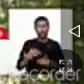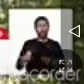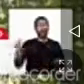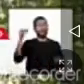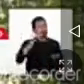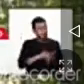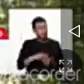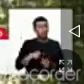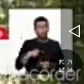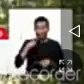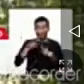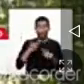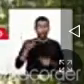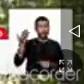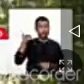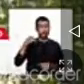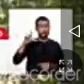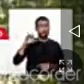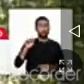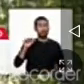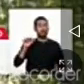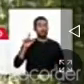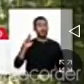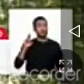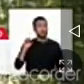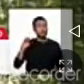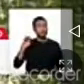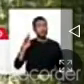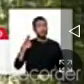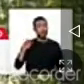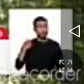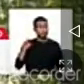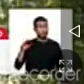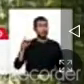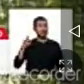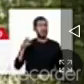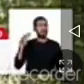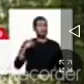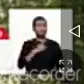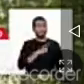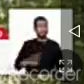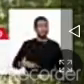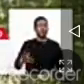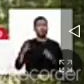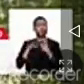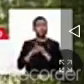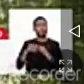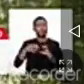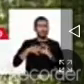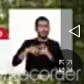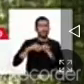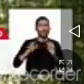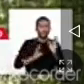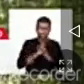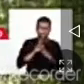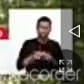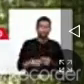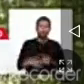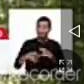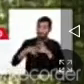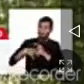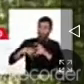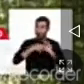repetir, como lo dijo en aquel tiempo Luis Alberto Moreno, entonces director del Banco Interamericano de Desarrollo, la Alianza